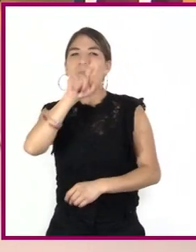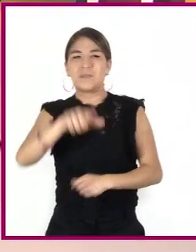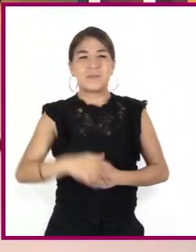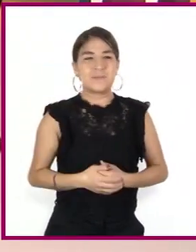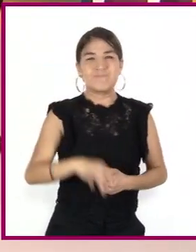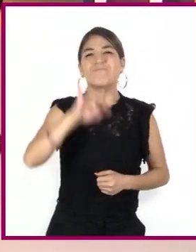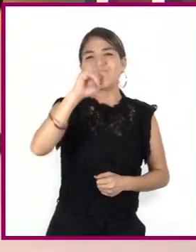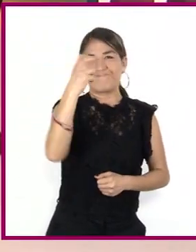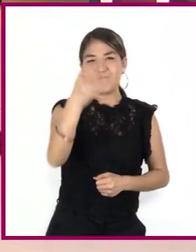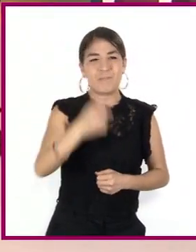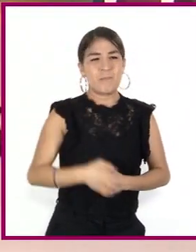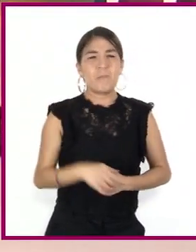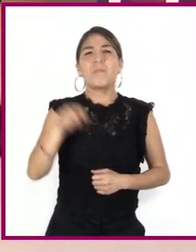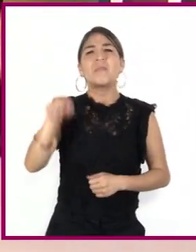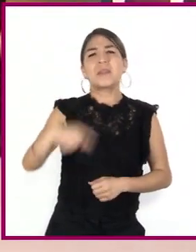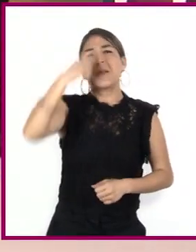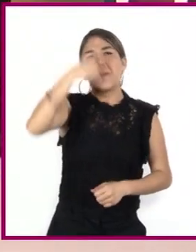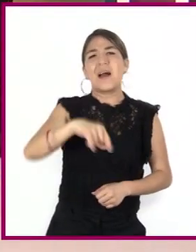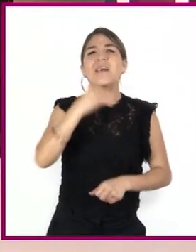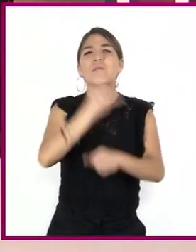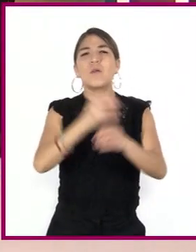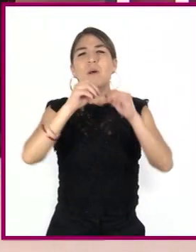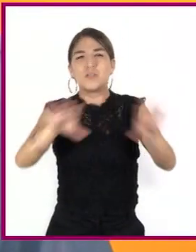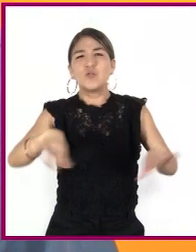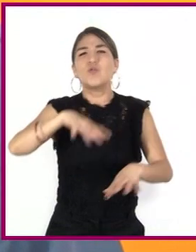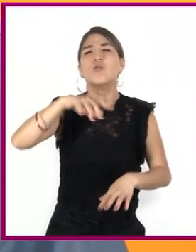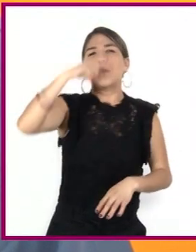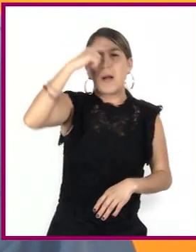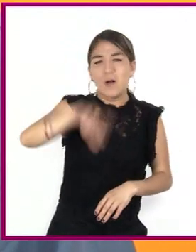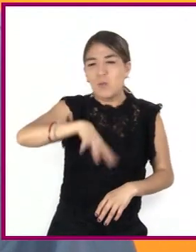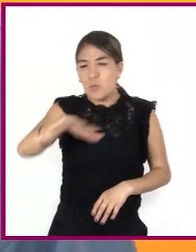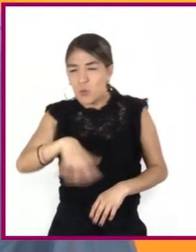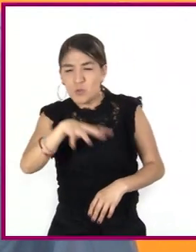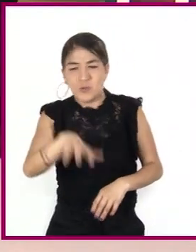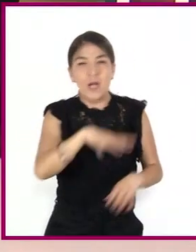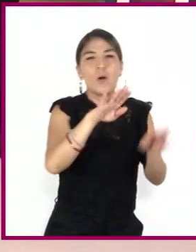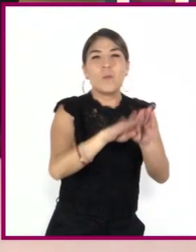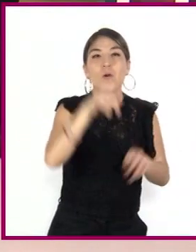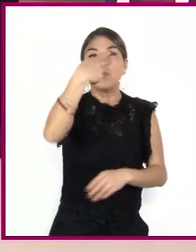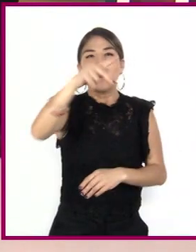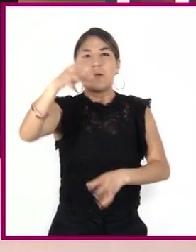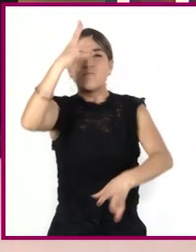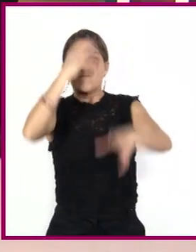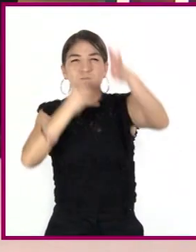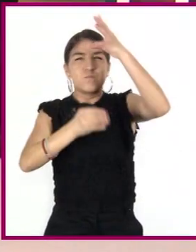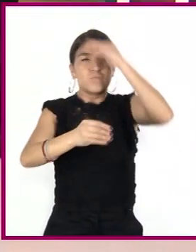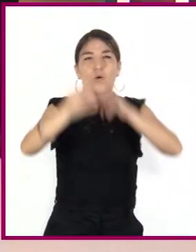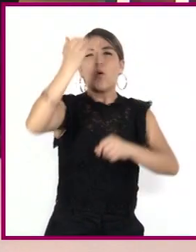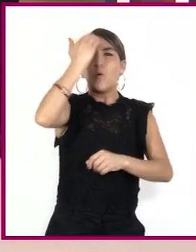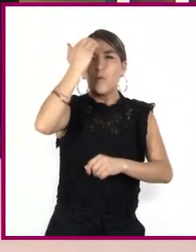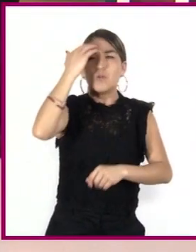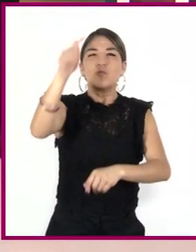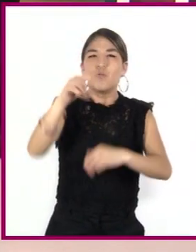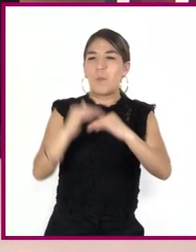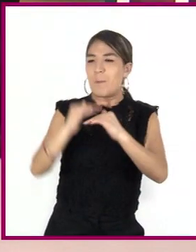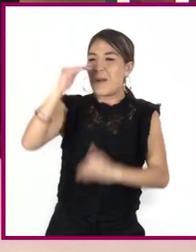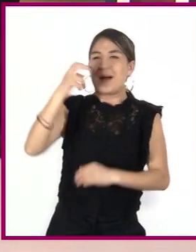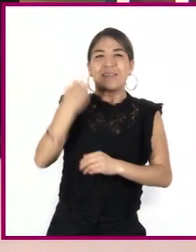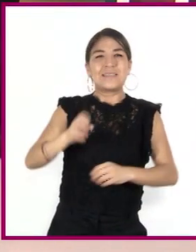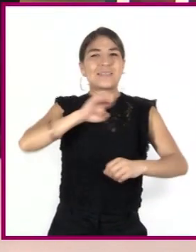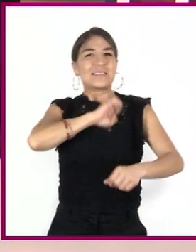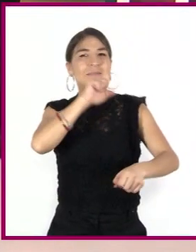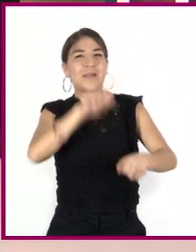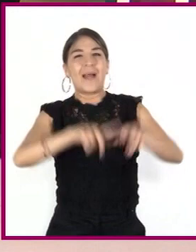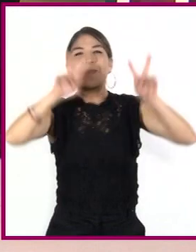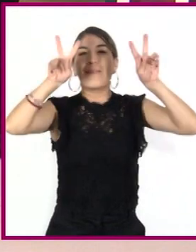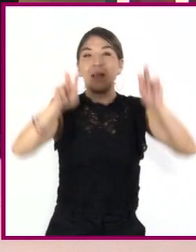es. Esta búsqueda de información nos puede llevar a explorar conocimientos propios de los campos de especialidad relacionados con